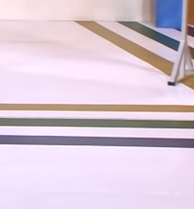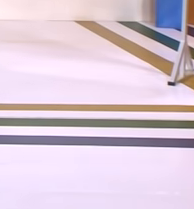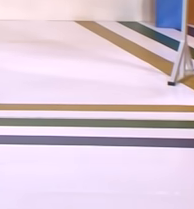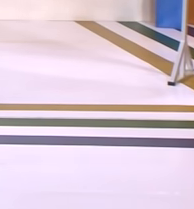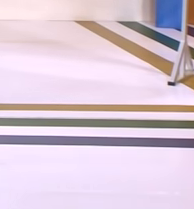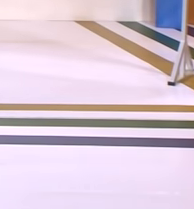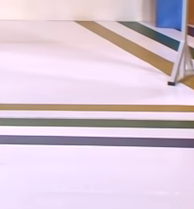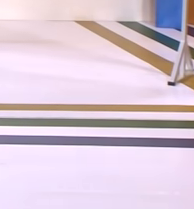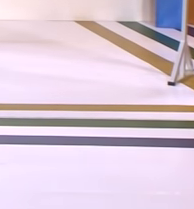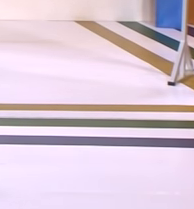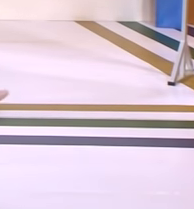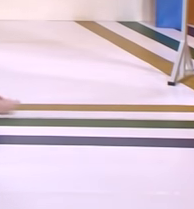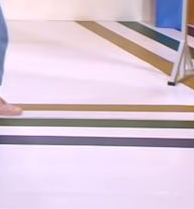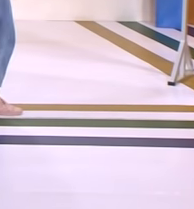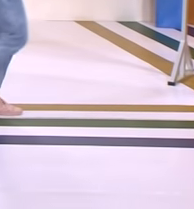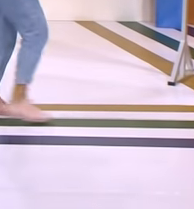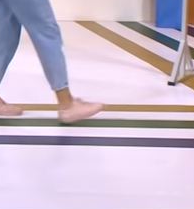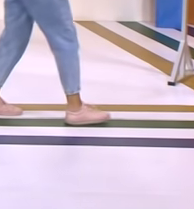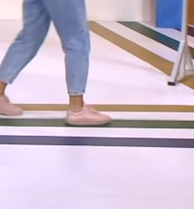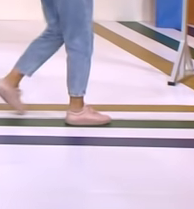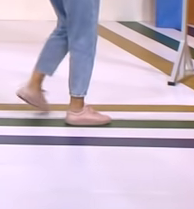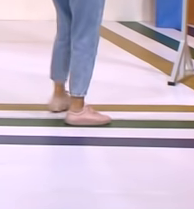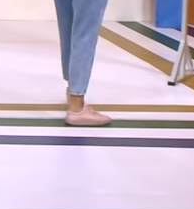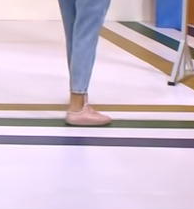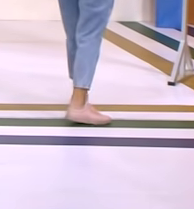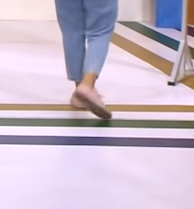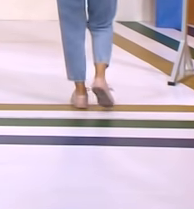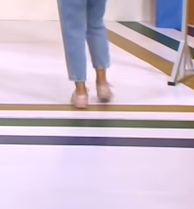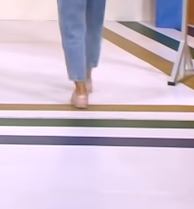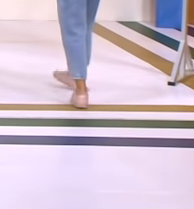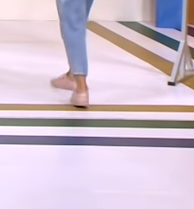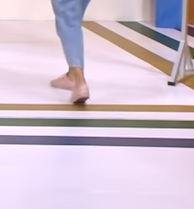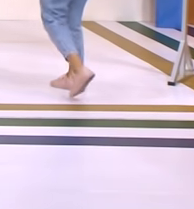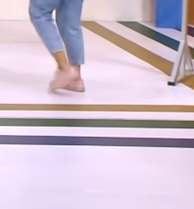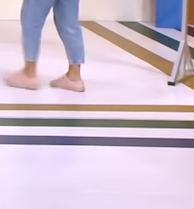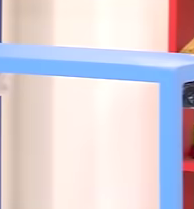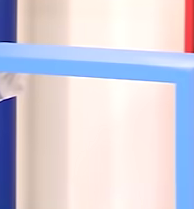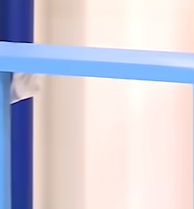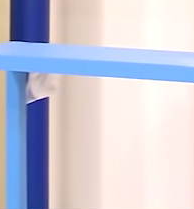ye. Oh, epo, itai, itai, ye.